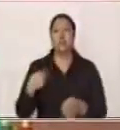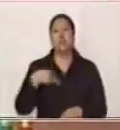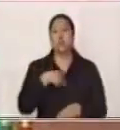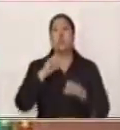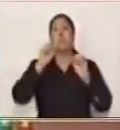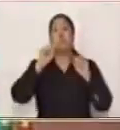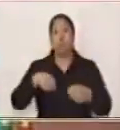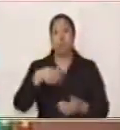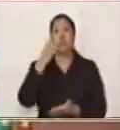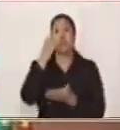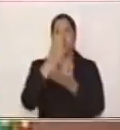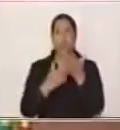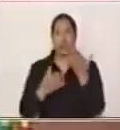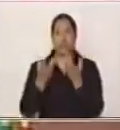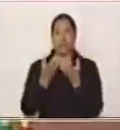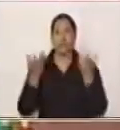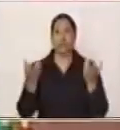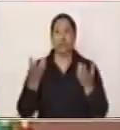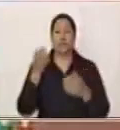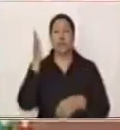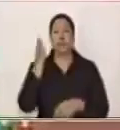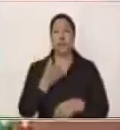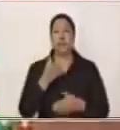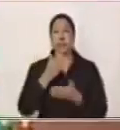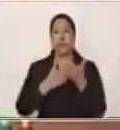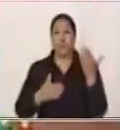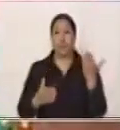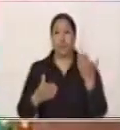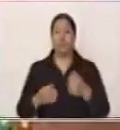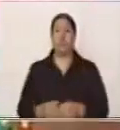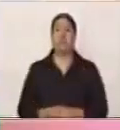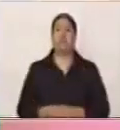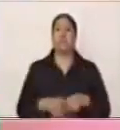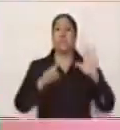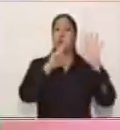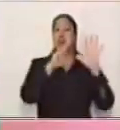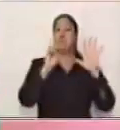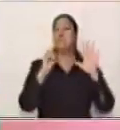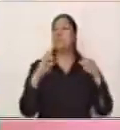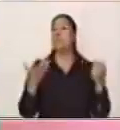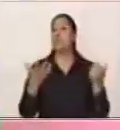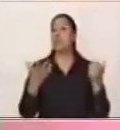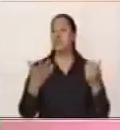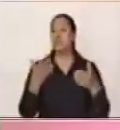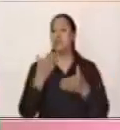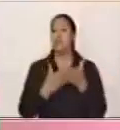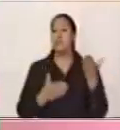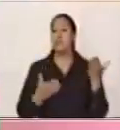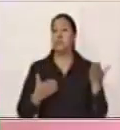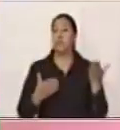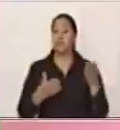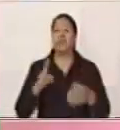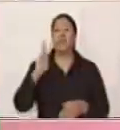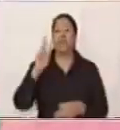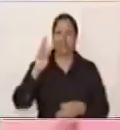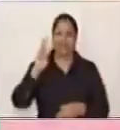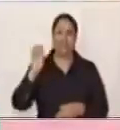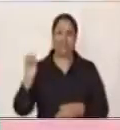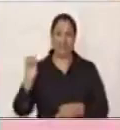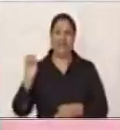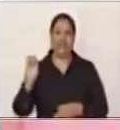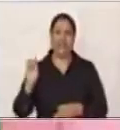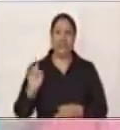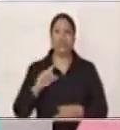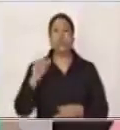sacarle la mitad. Vamos a decir que la mitad de 60 es 30 y